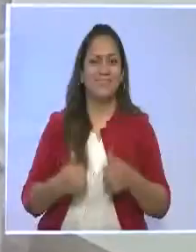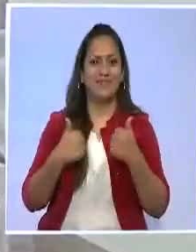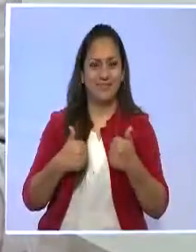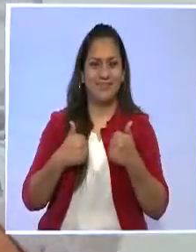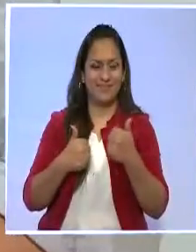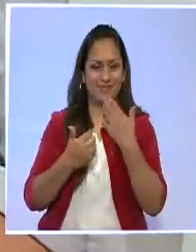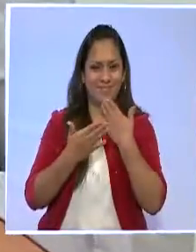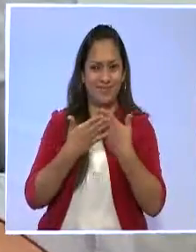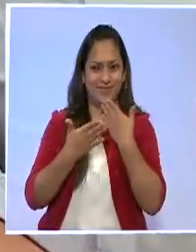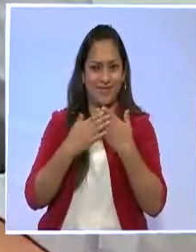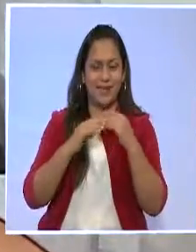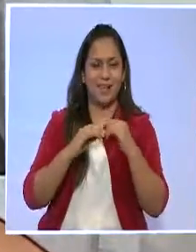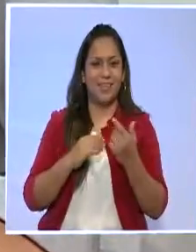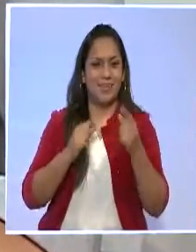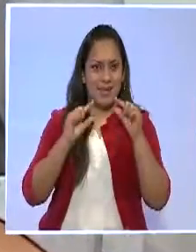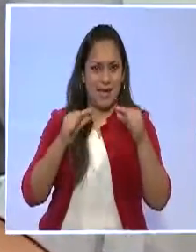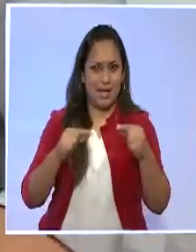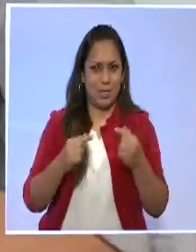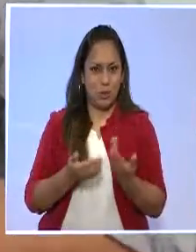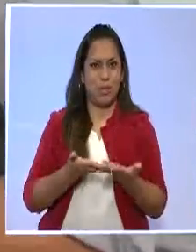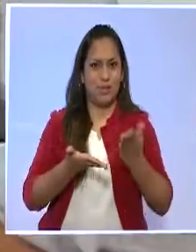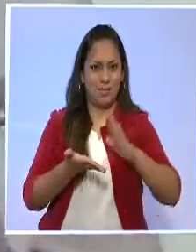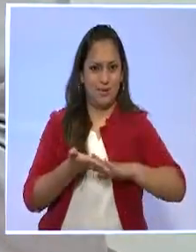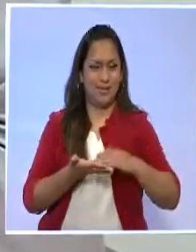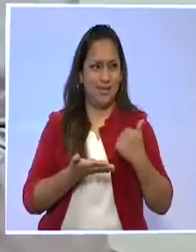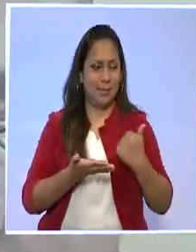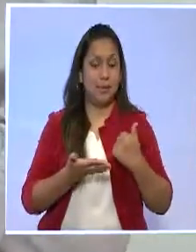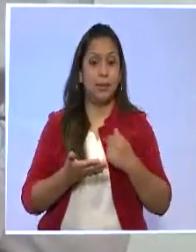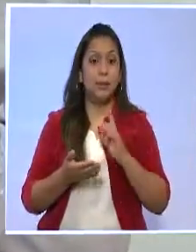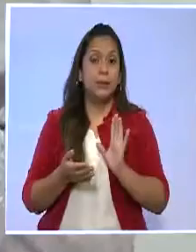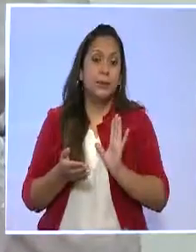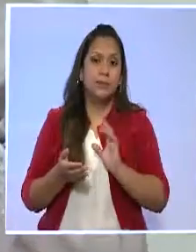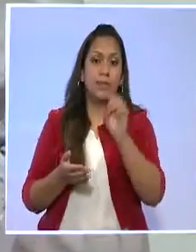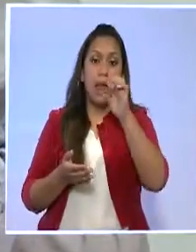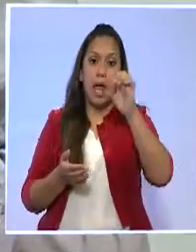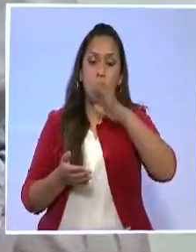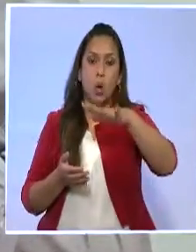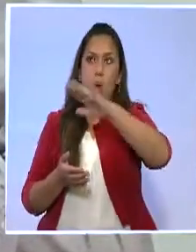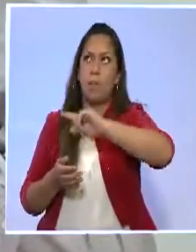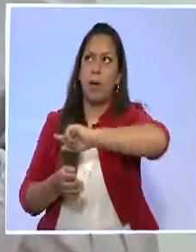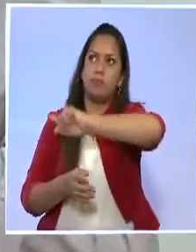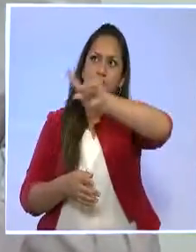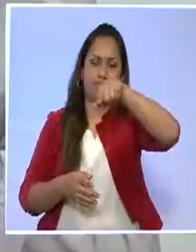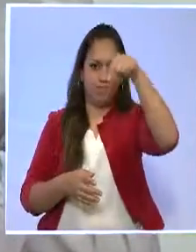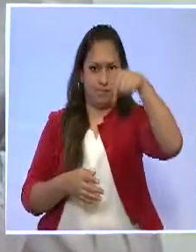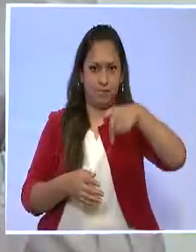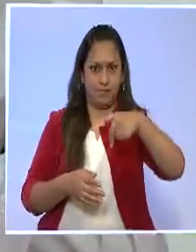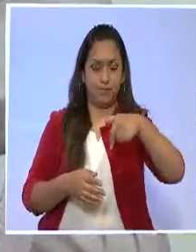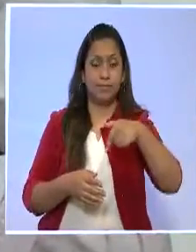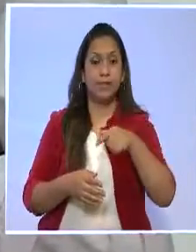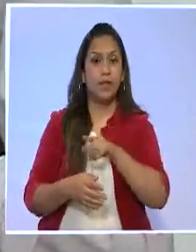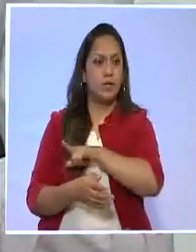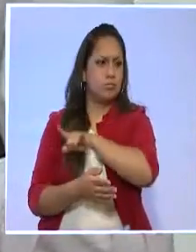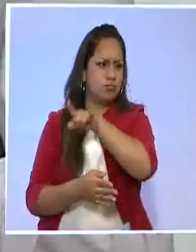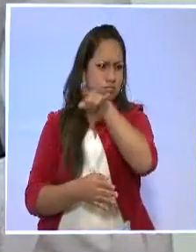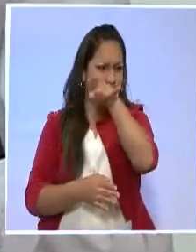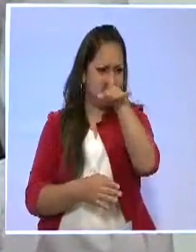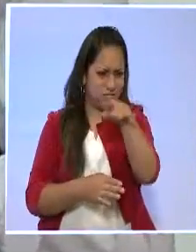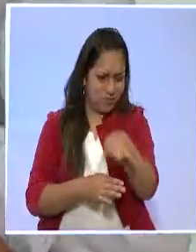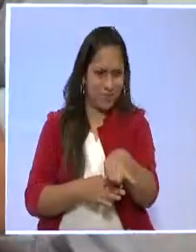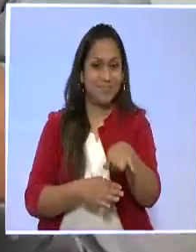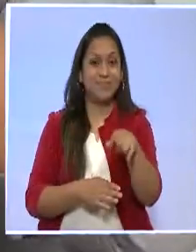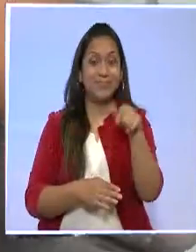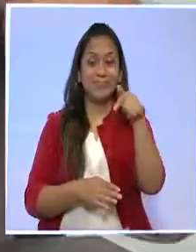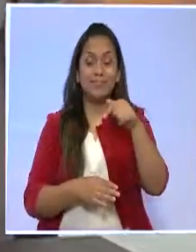12 cita presidenta cuando uno viene desde europa que siente cuando vuelve aterrizar vuelve a casa y de los paisajes